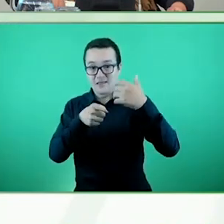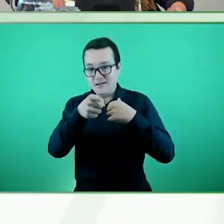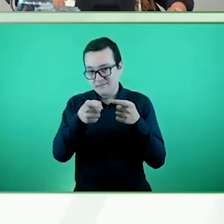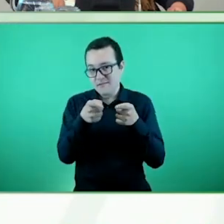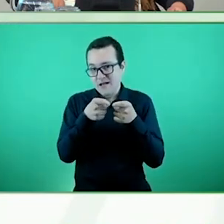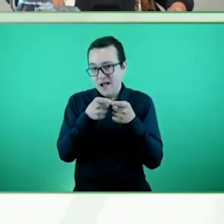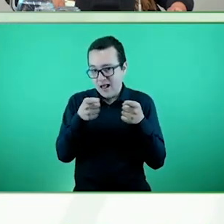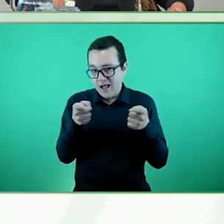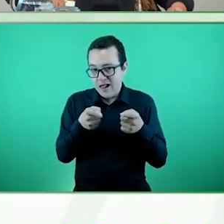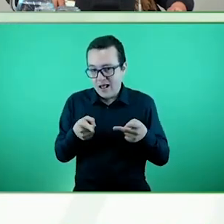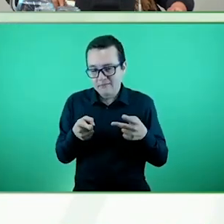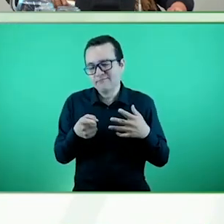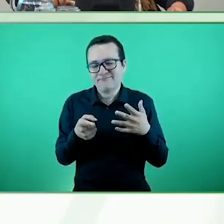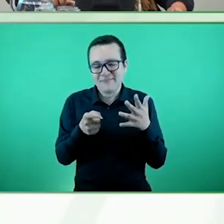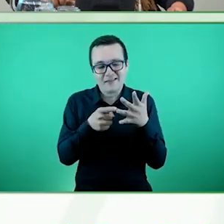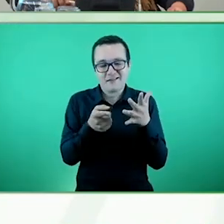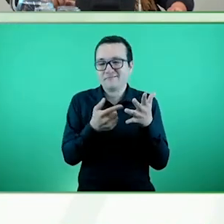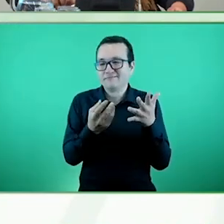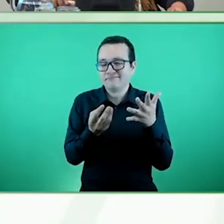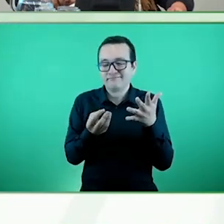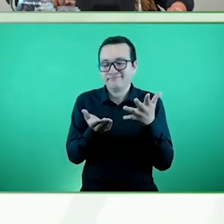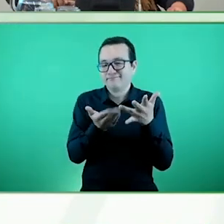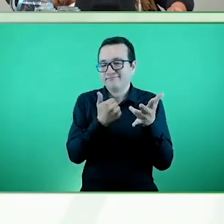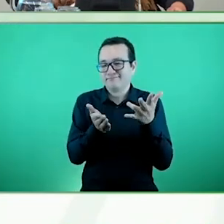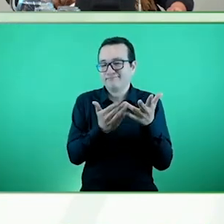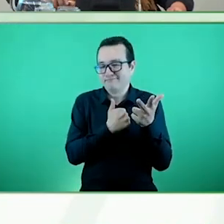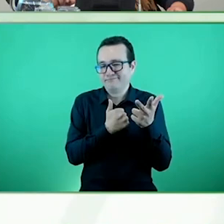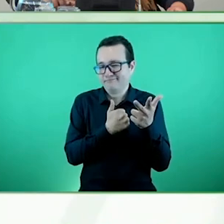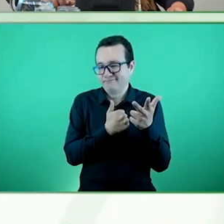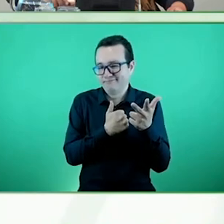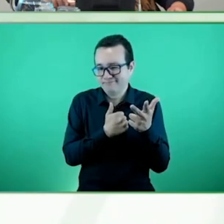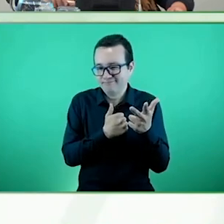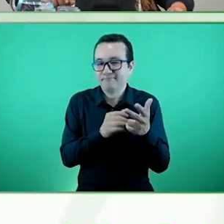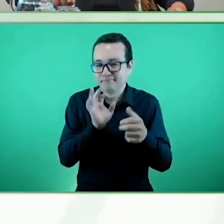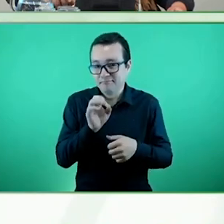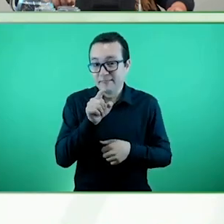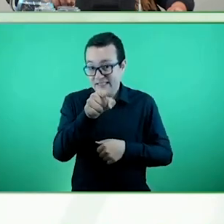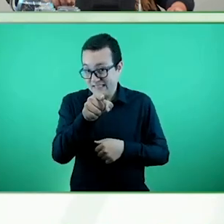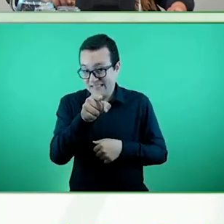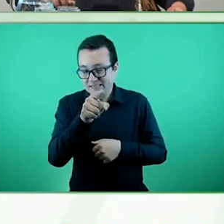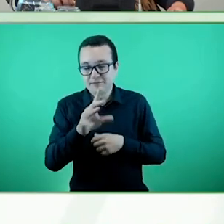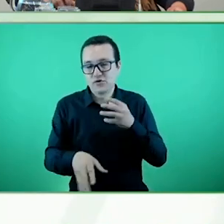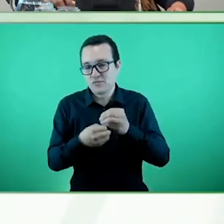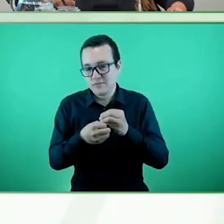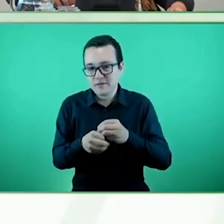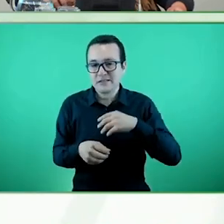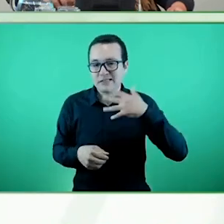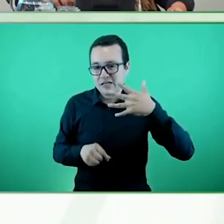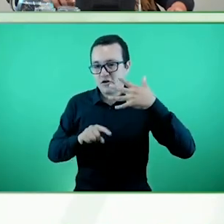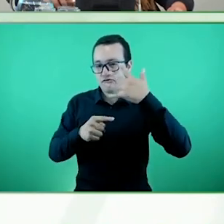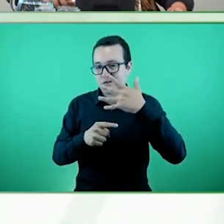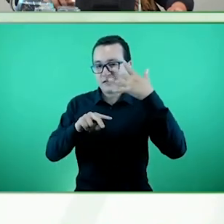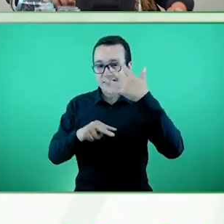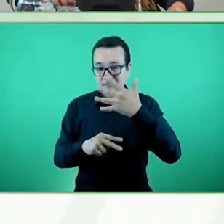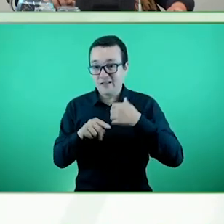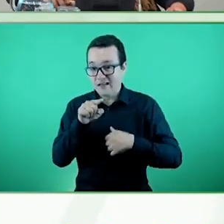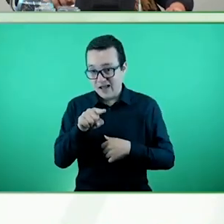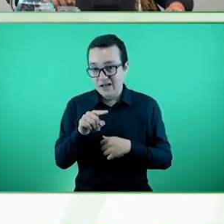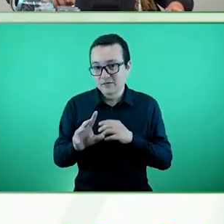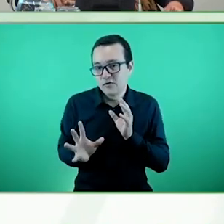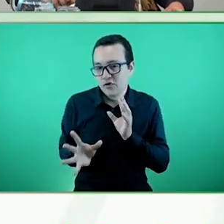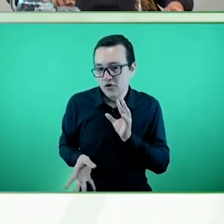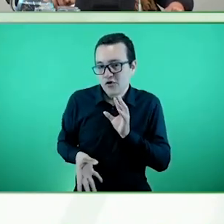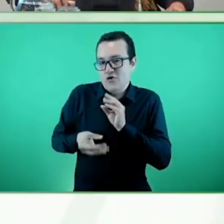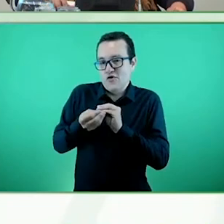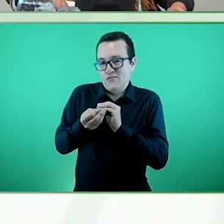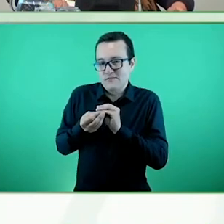salté ahí. También hay otros componentes que son complementarios. Ya estos componentes complementarios los fuimos agregando,